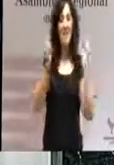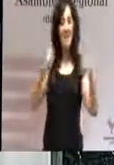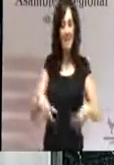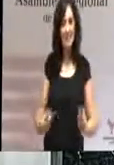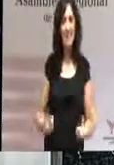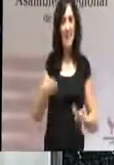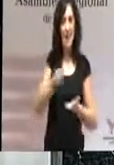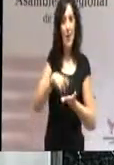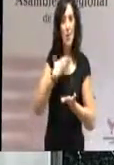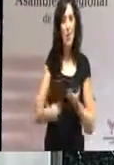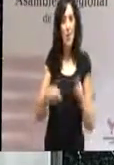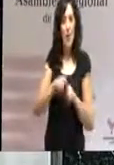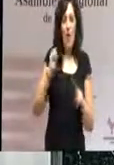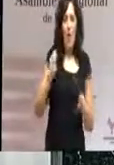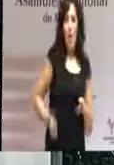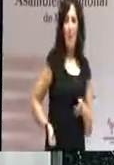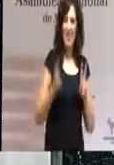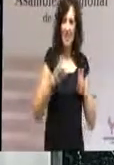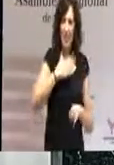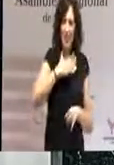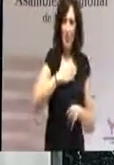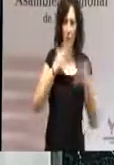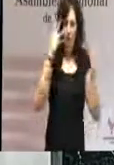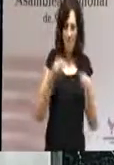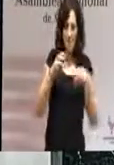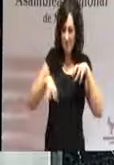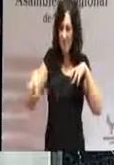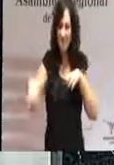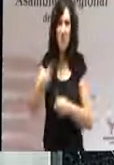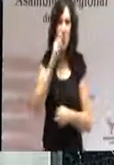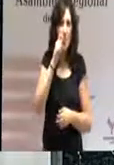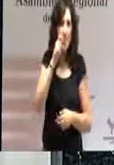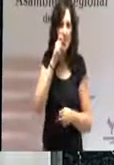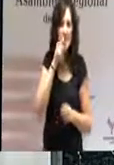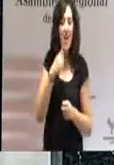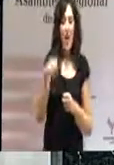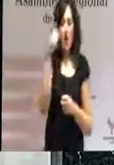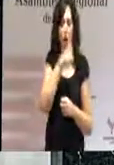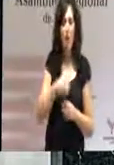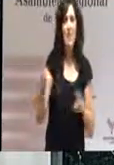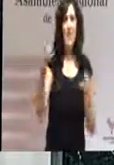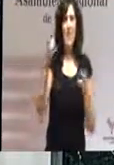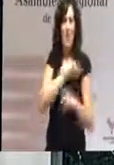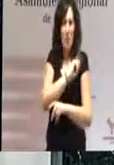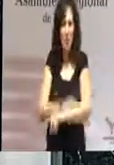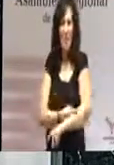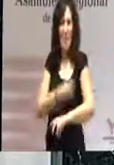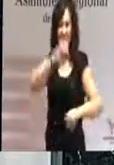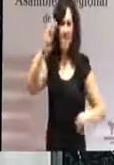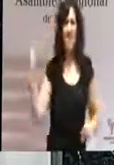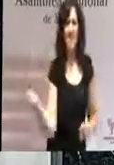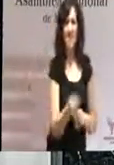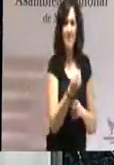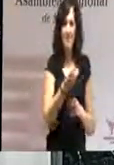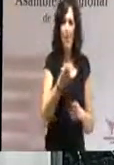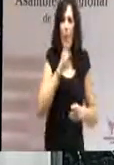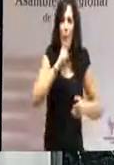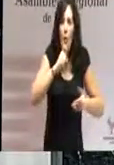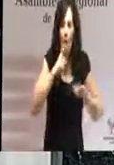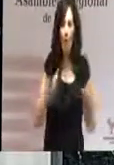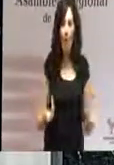tanta riqueza patrimonial, turística, enológica, deportiva, ¿cómo es posible que hoy